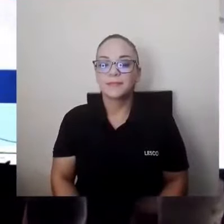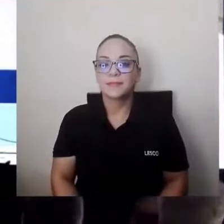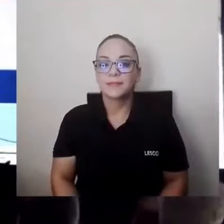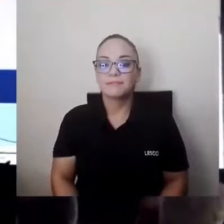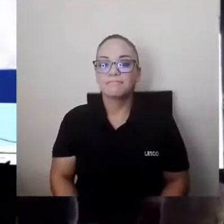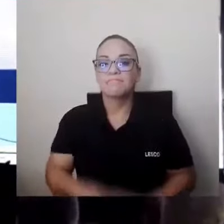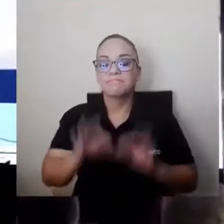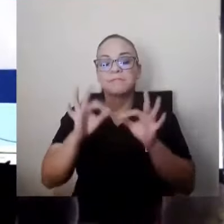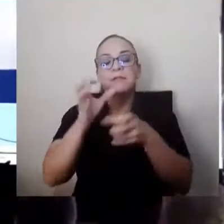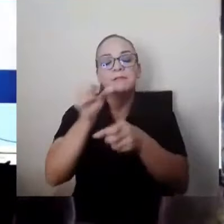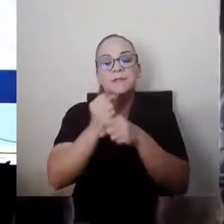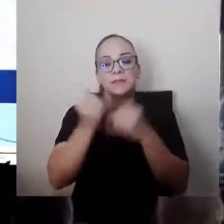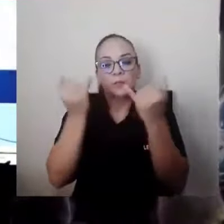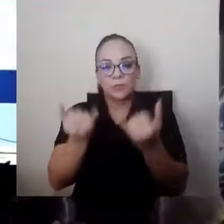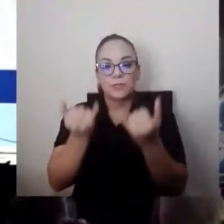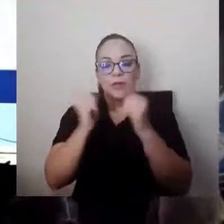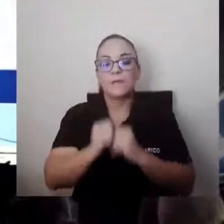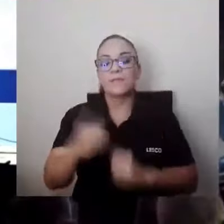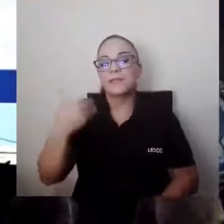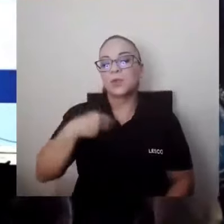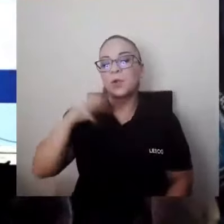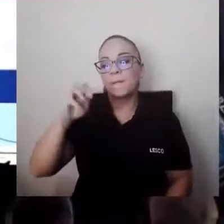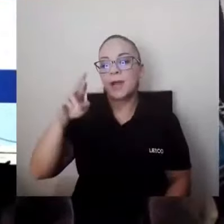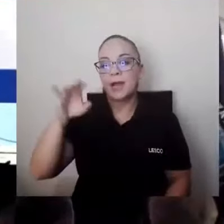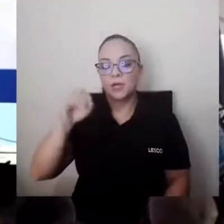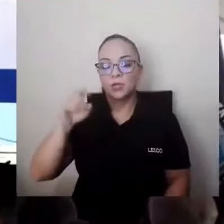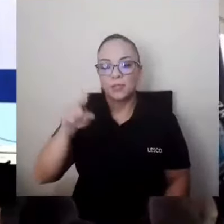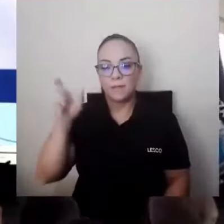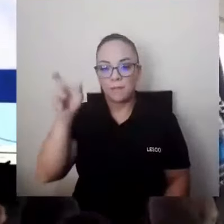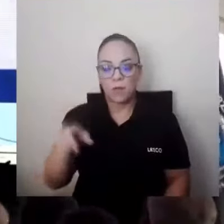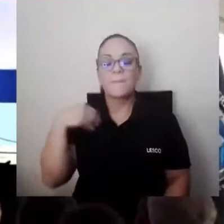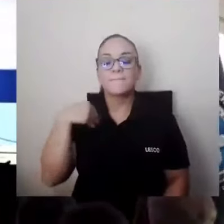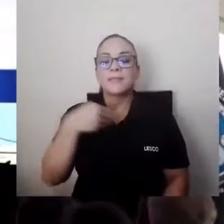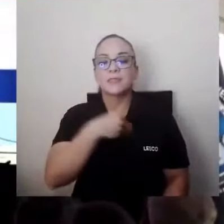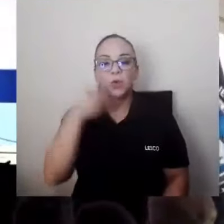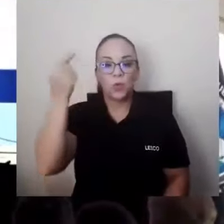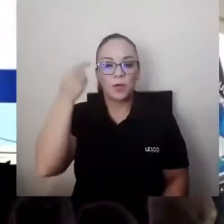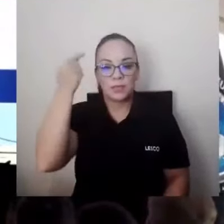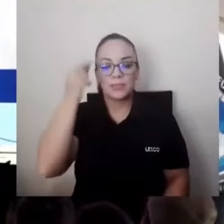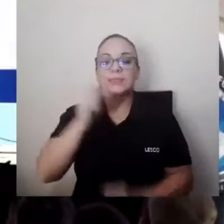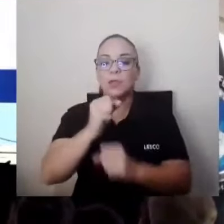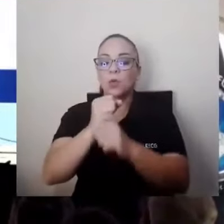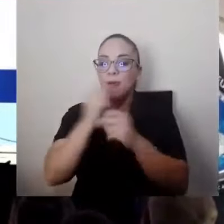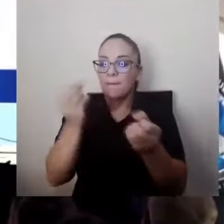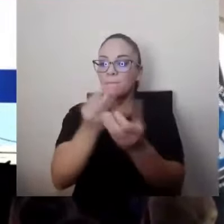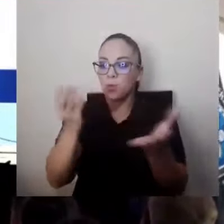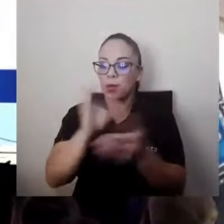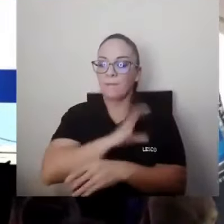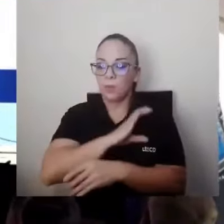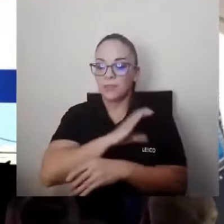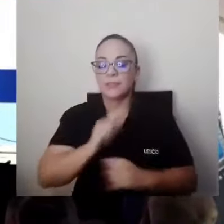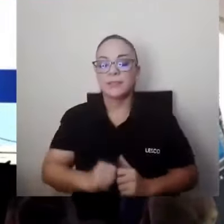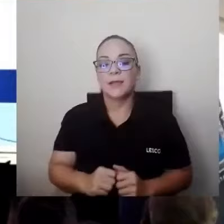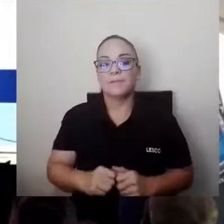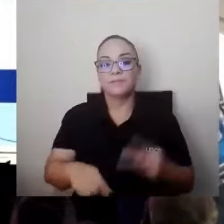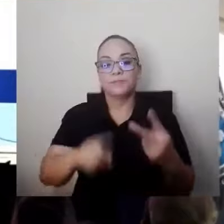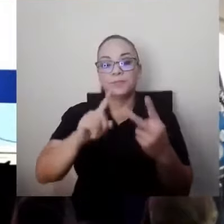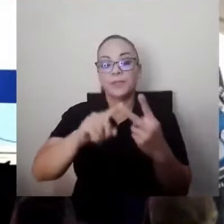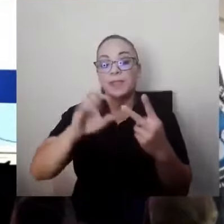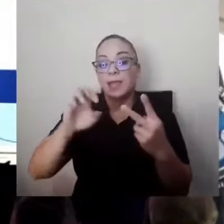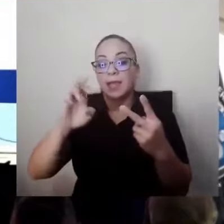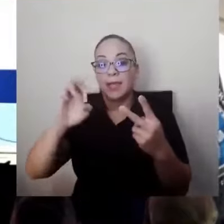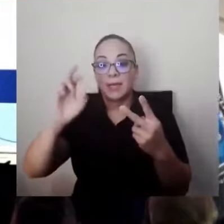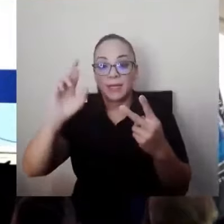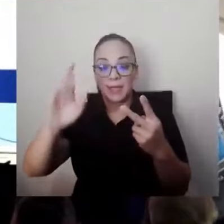Recibimos en este momento al señor Mario Zamora Cordero, ministro de Gobernación, Seguridad Pública y Policía, al señor Eric Lacayo